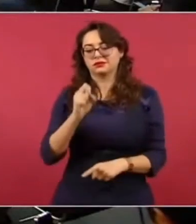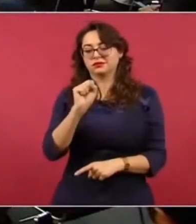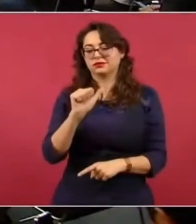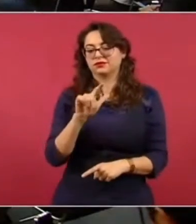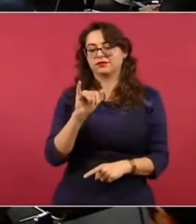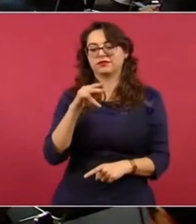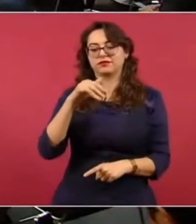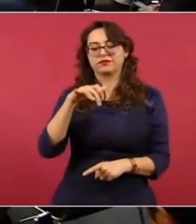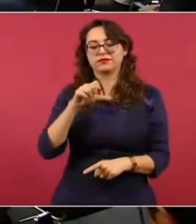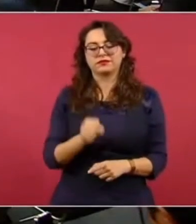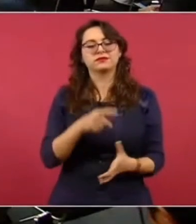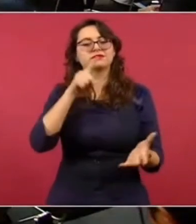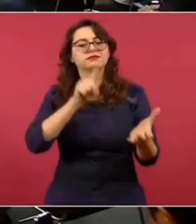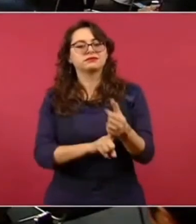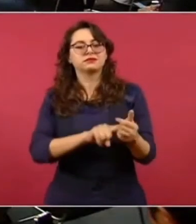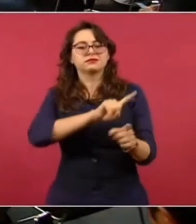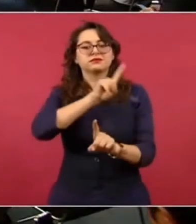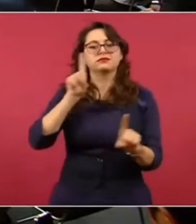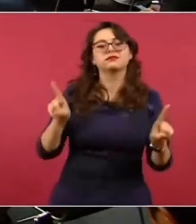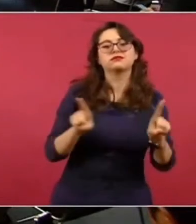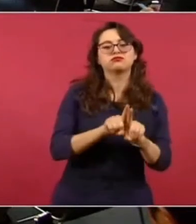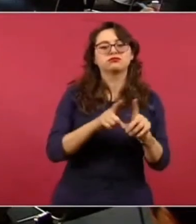asesor de Salinas?